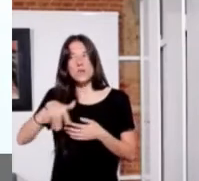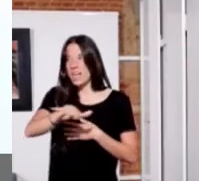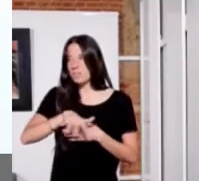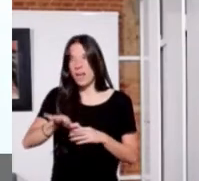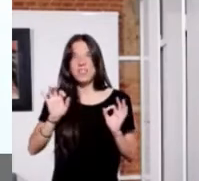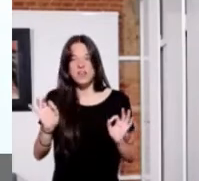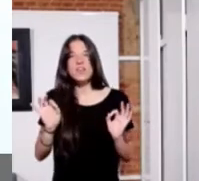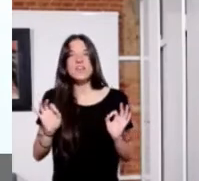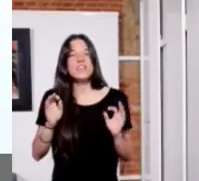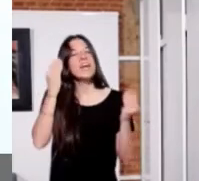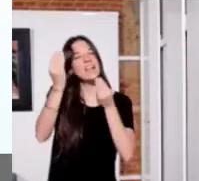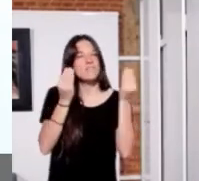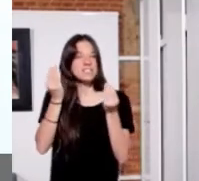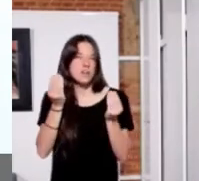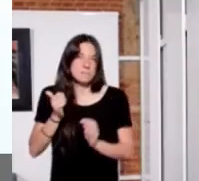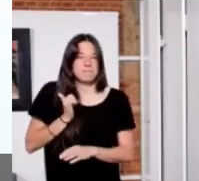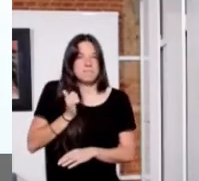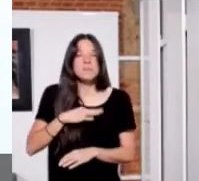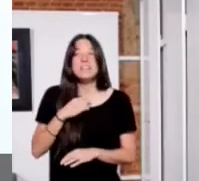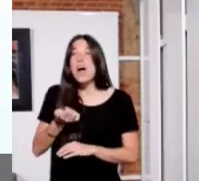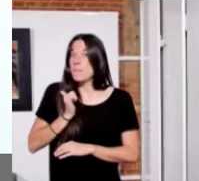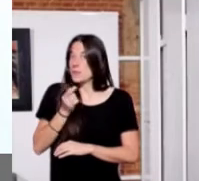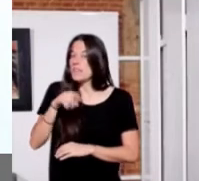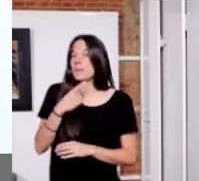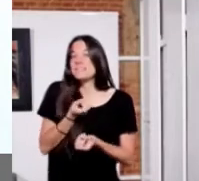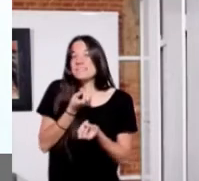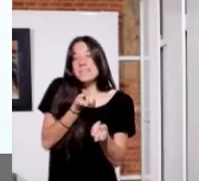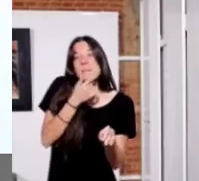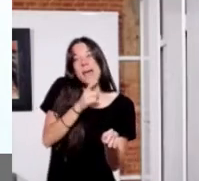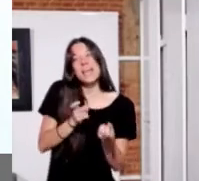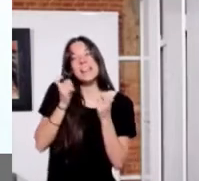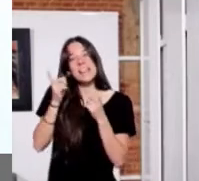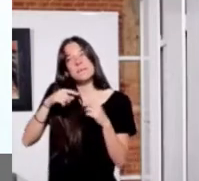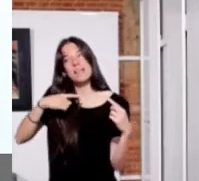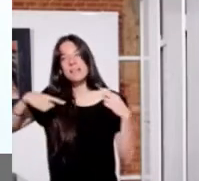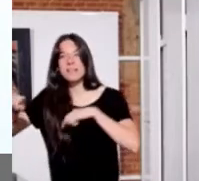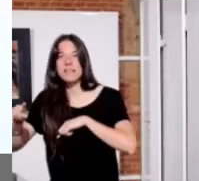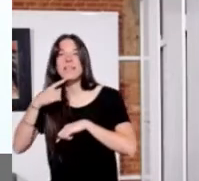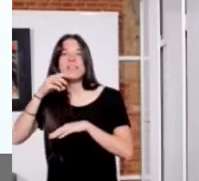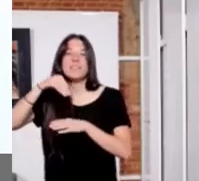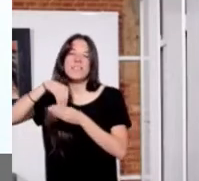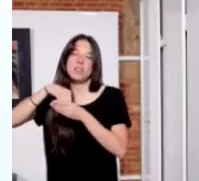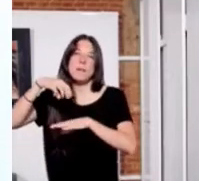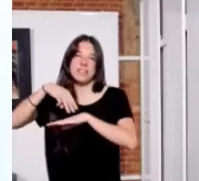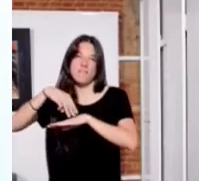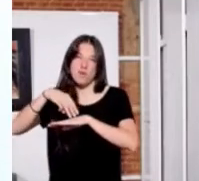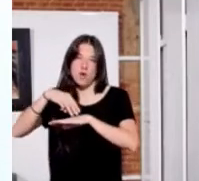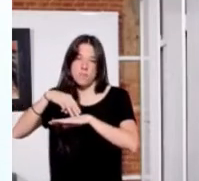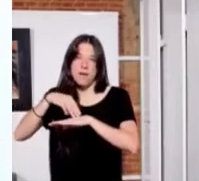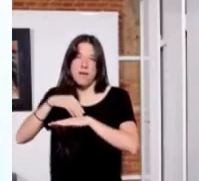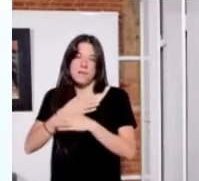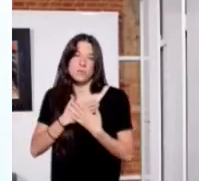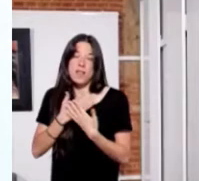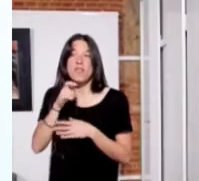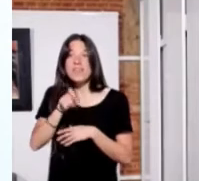de reflexión. Aprovecho estas palabras para también trasladaros desde la Plataforma de Voluntariado de España, pues